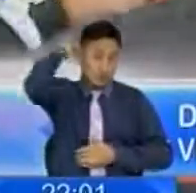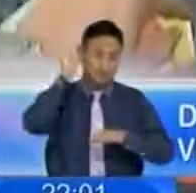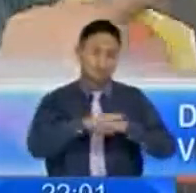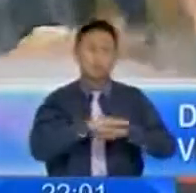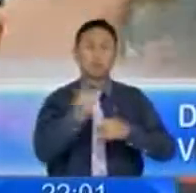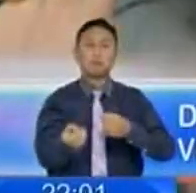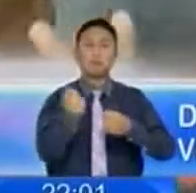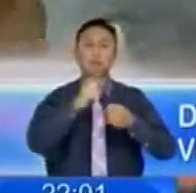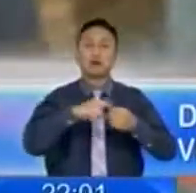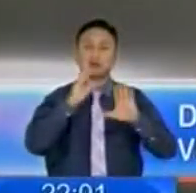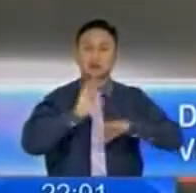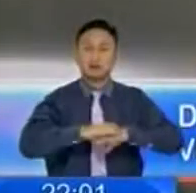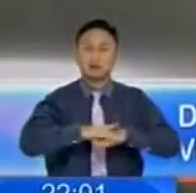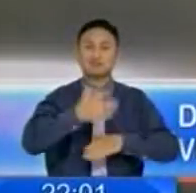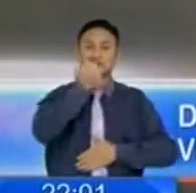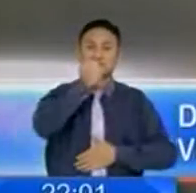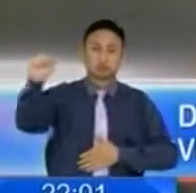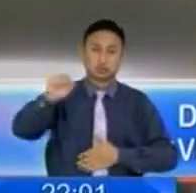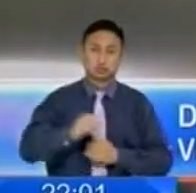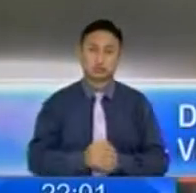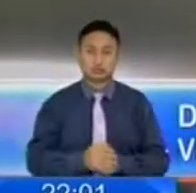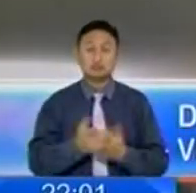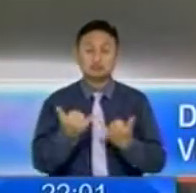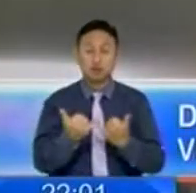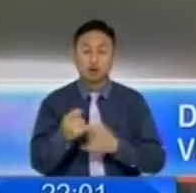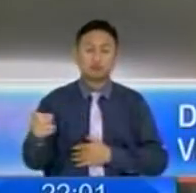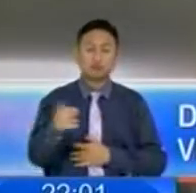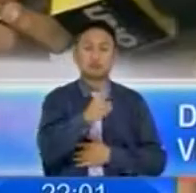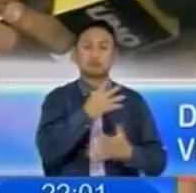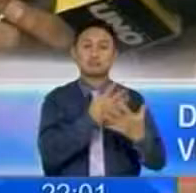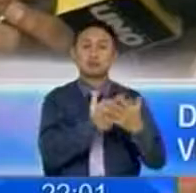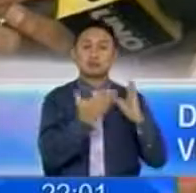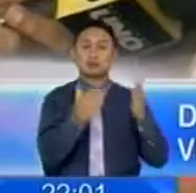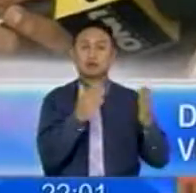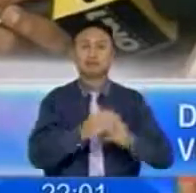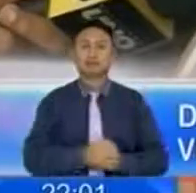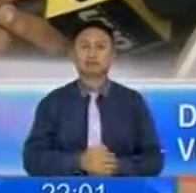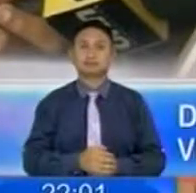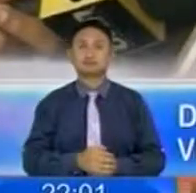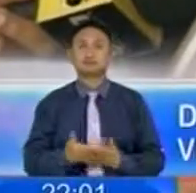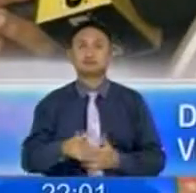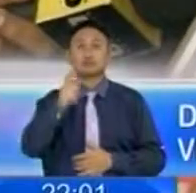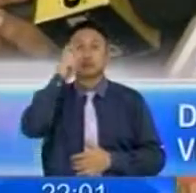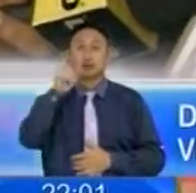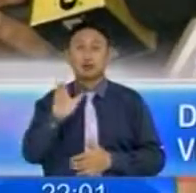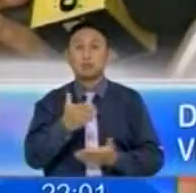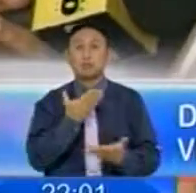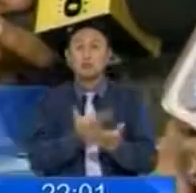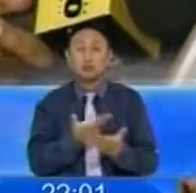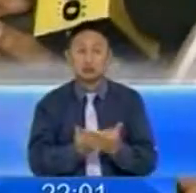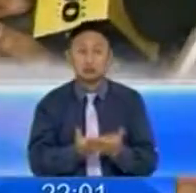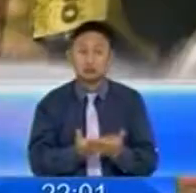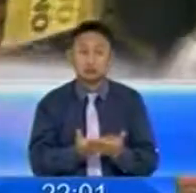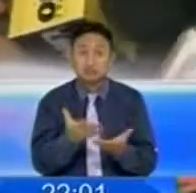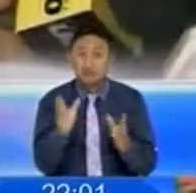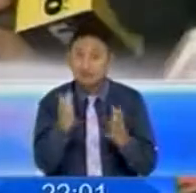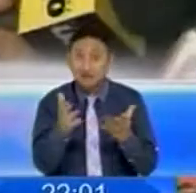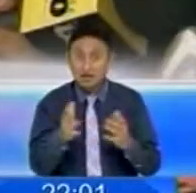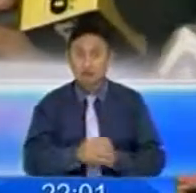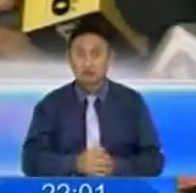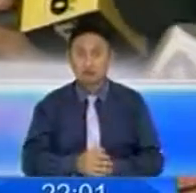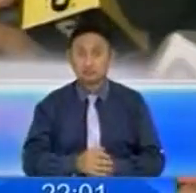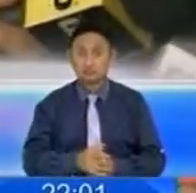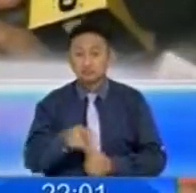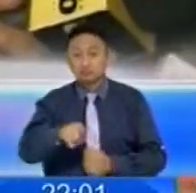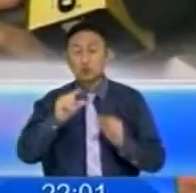en el delito de rebelión. Por tal motivo se dictó prisión preventiva. La Fiscalía no ha podido presentar ninguna prueba de la